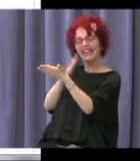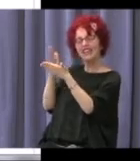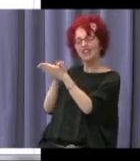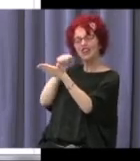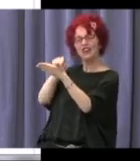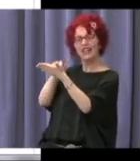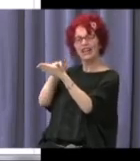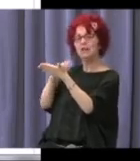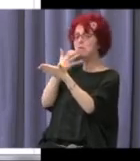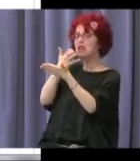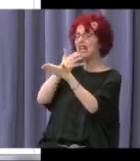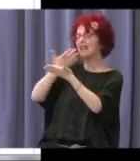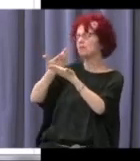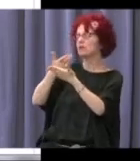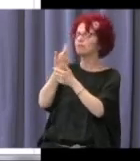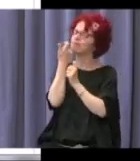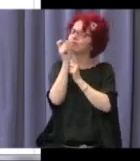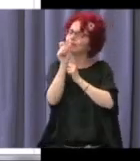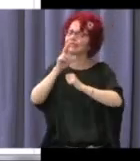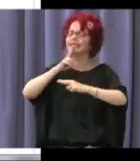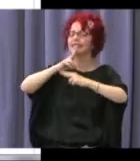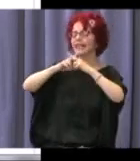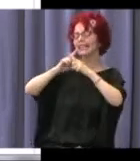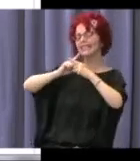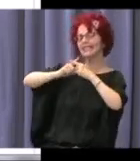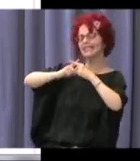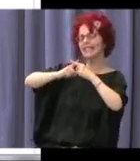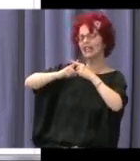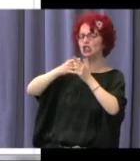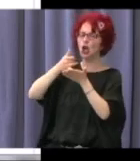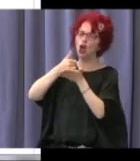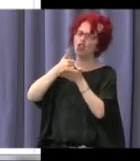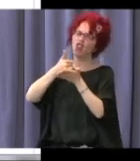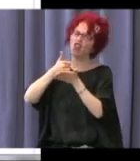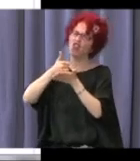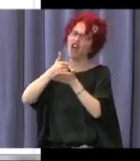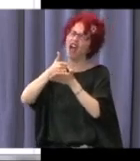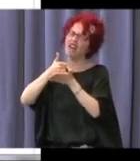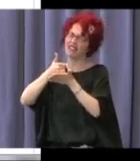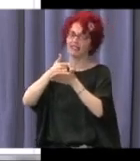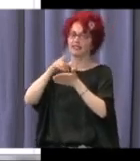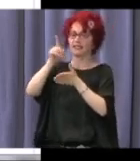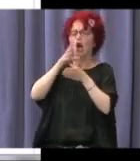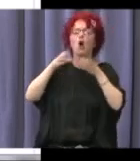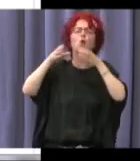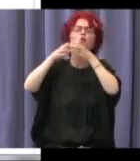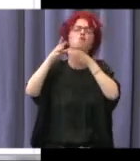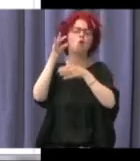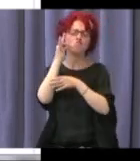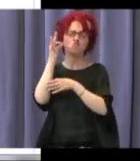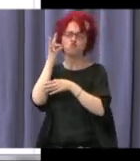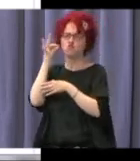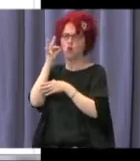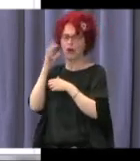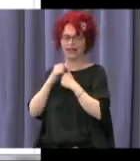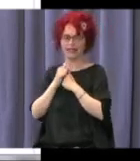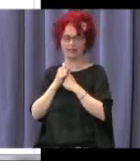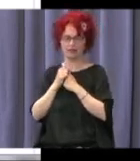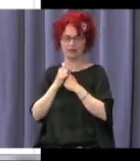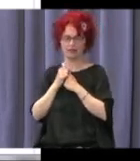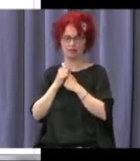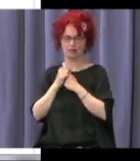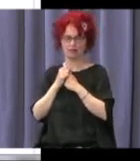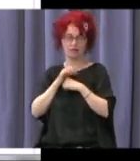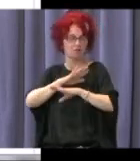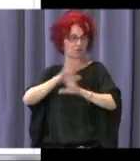sexo débil, bueno, el sintagma sexo débil, como veis ahí, ponía solamente conjunto de las mujeres. Ponía bello sexo, sexo débil,